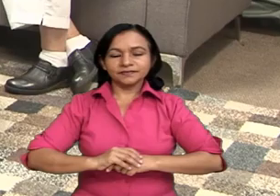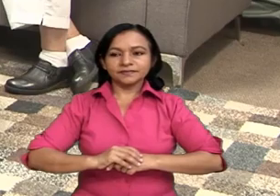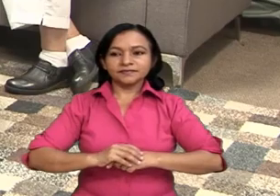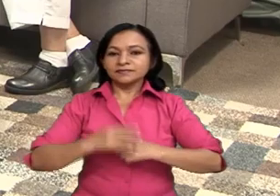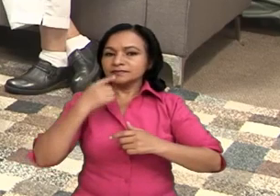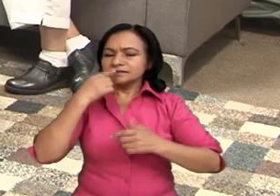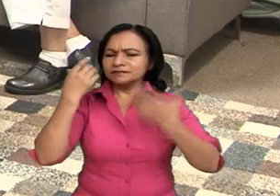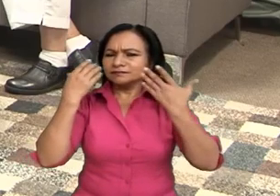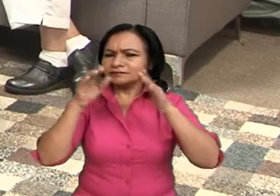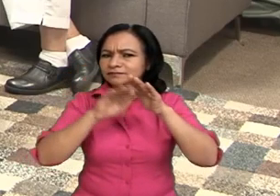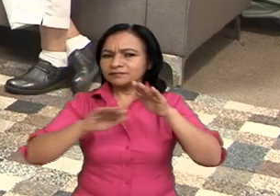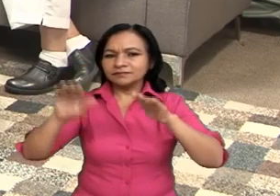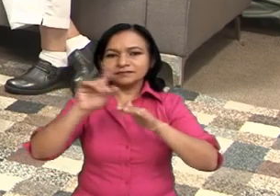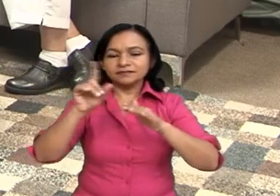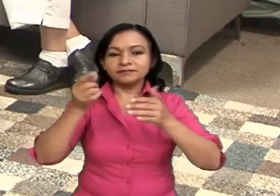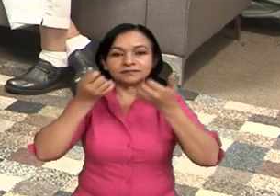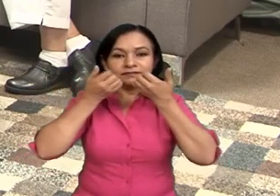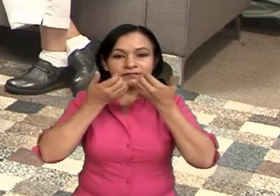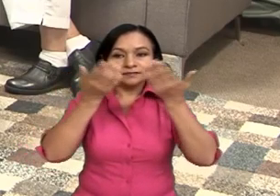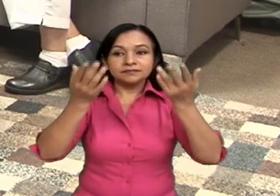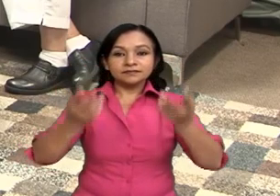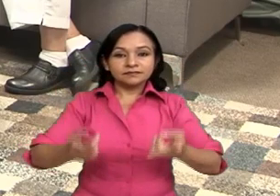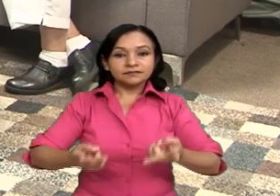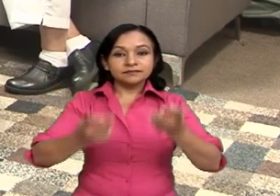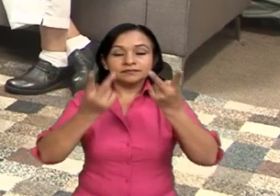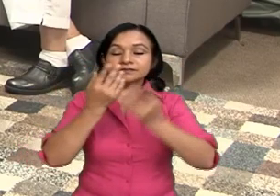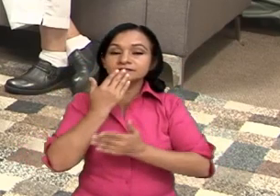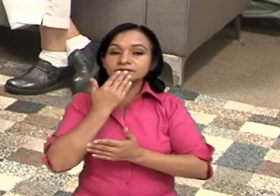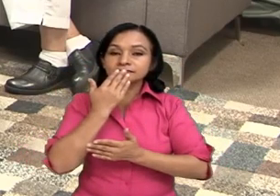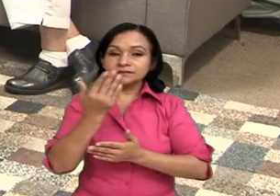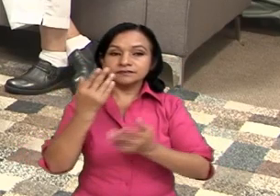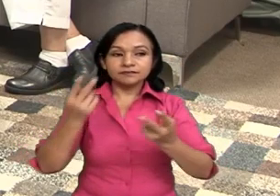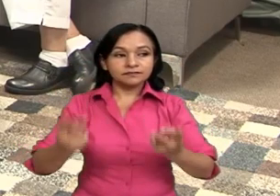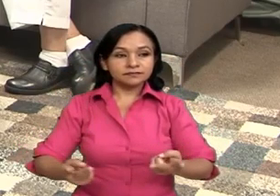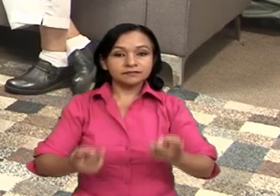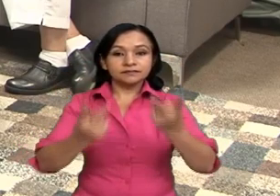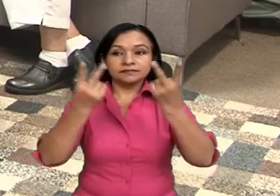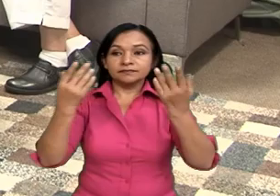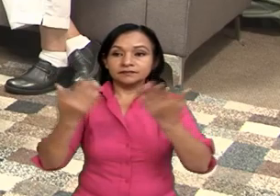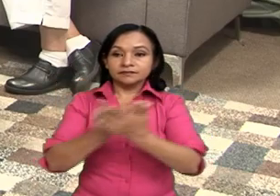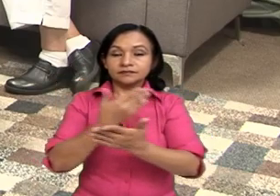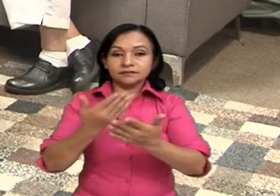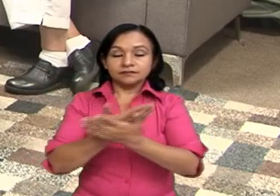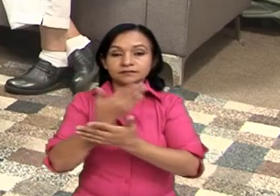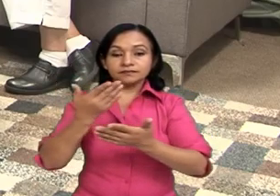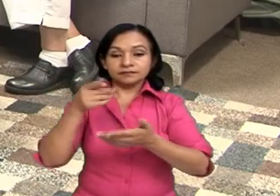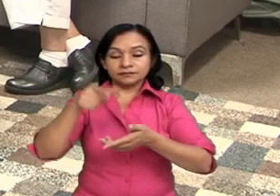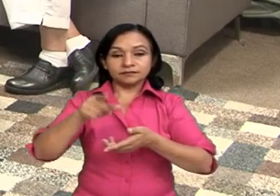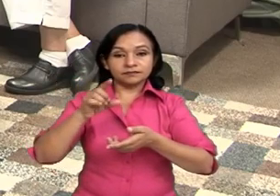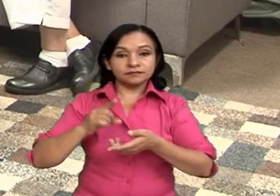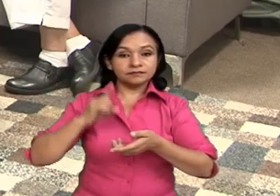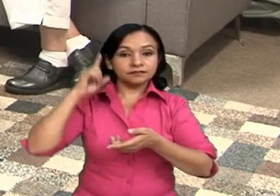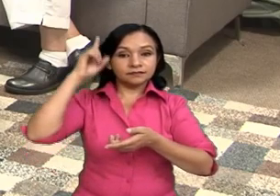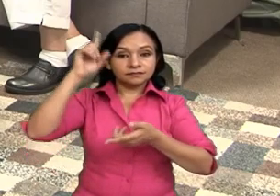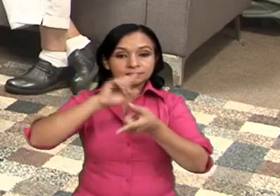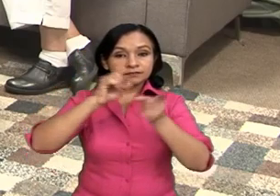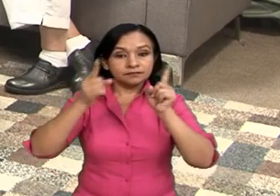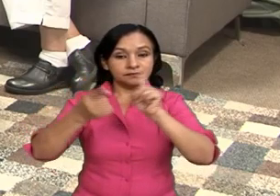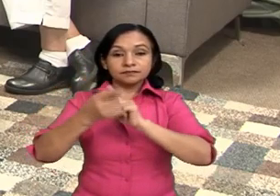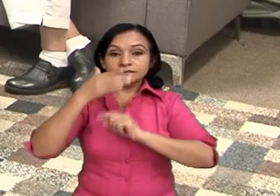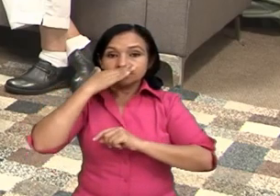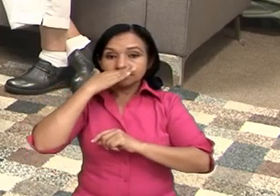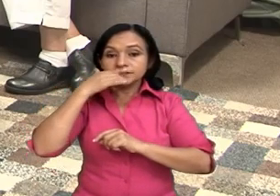exagerado. Estamos dando a conocer una vida buena, una vida nueva. Entonces, la revolución te viene